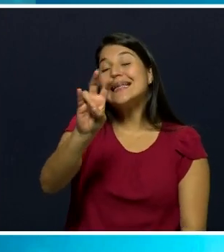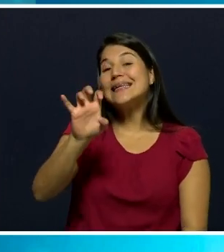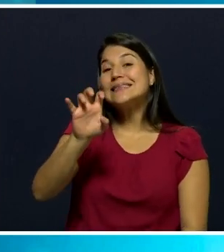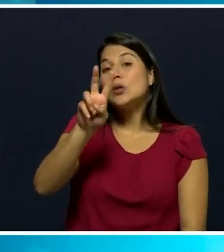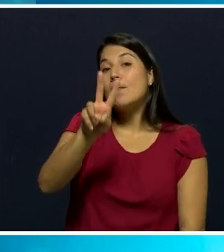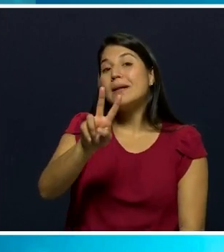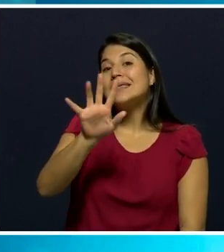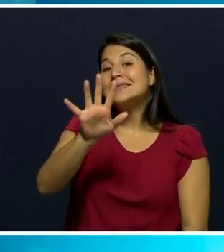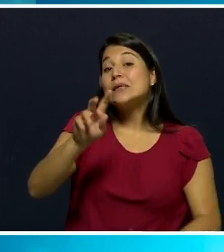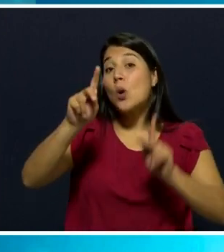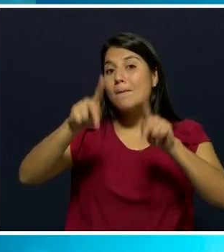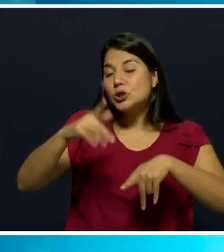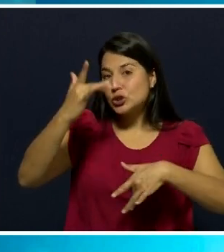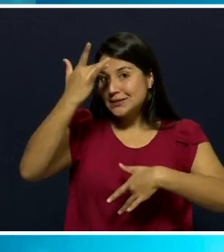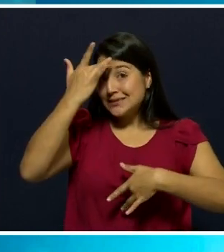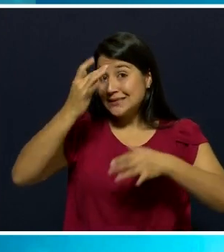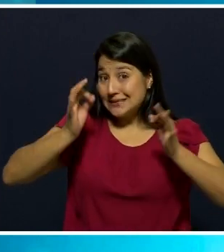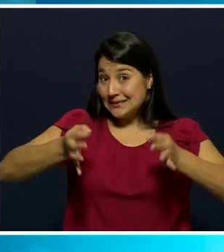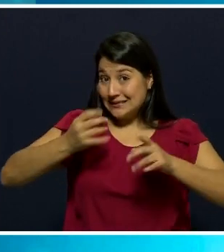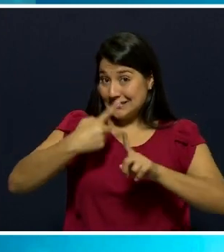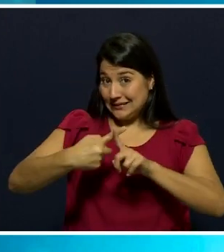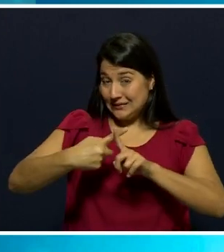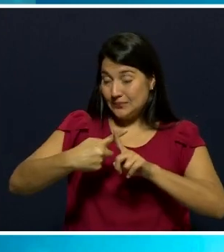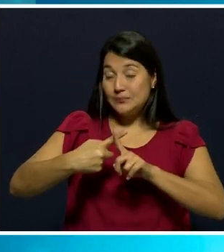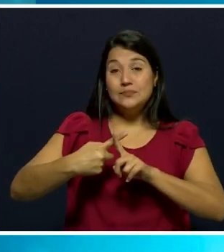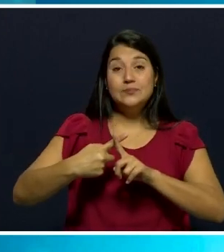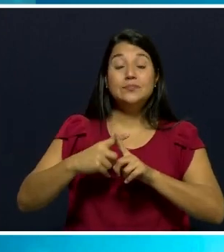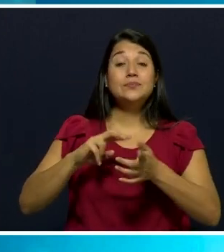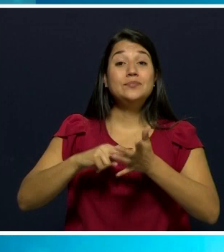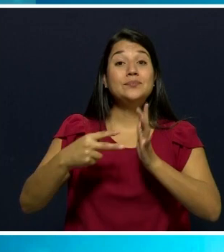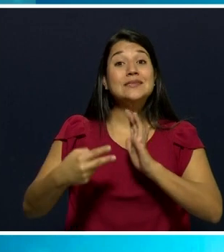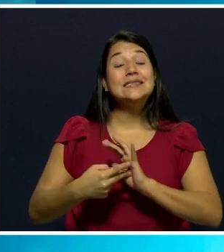725 casos confirmados. Es decir,